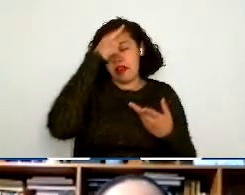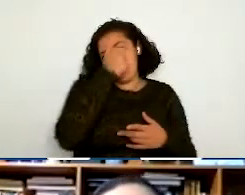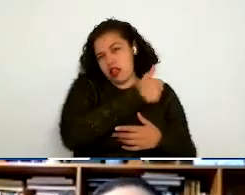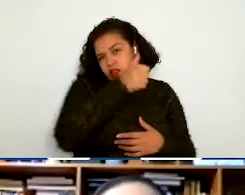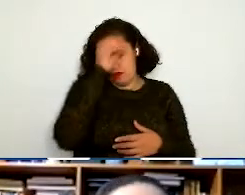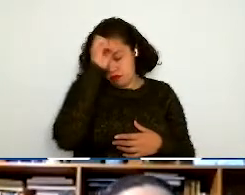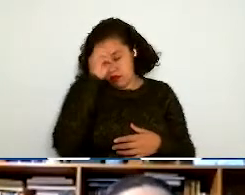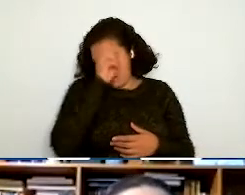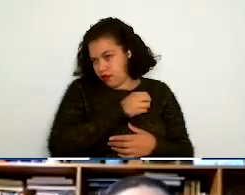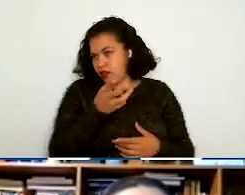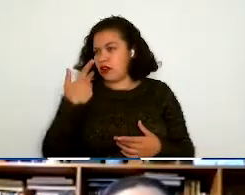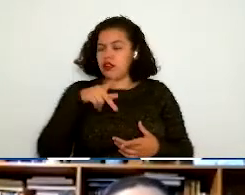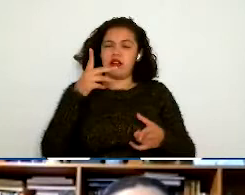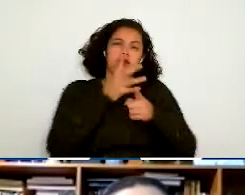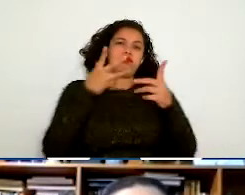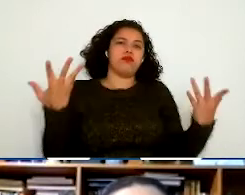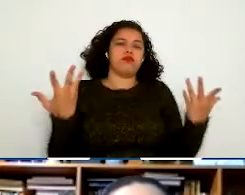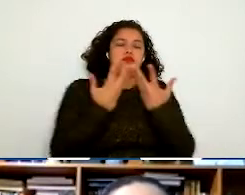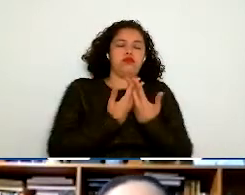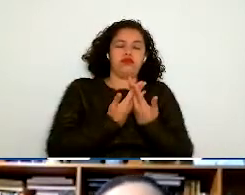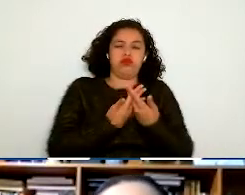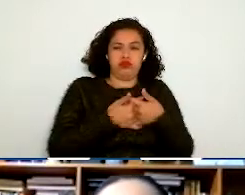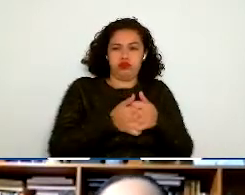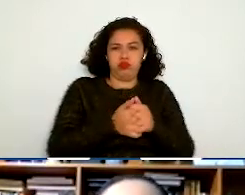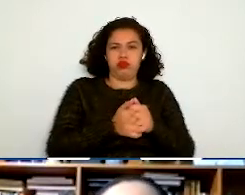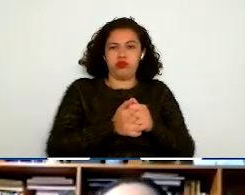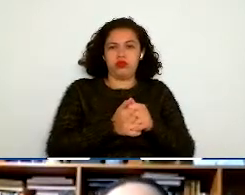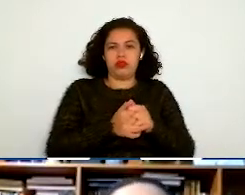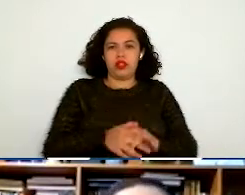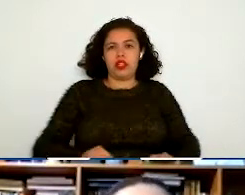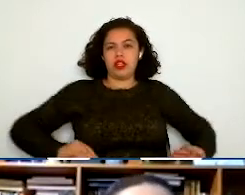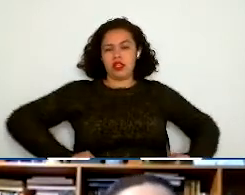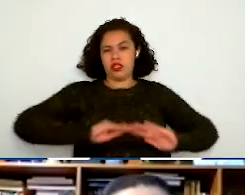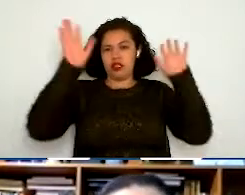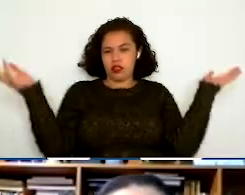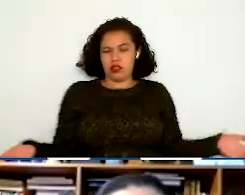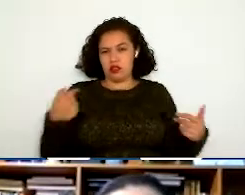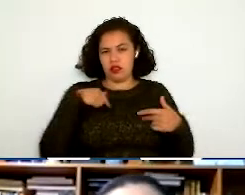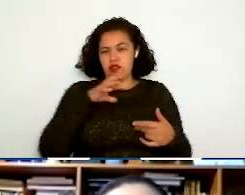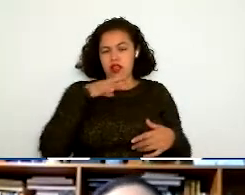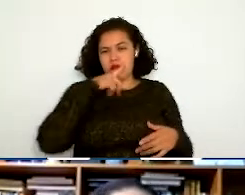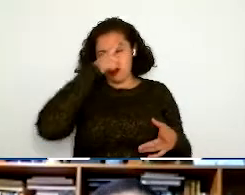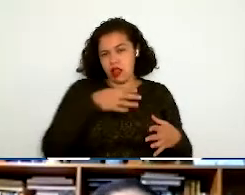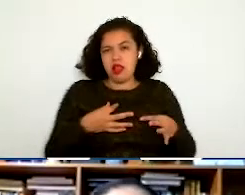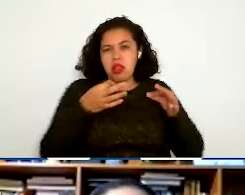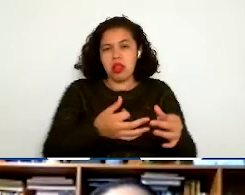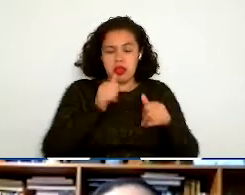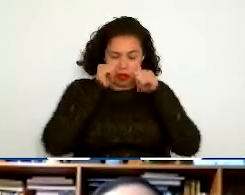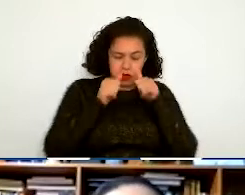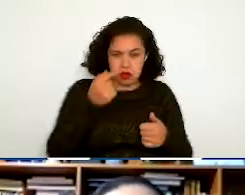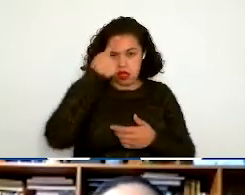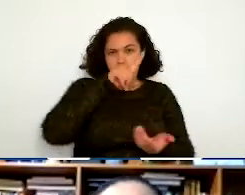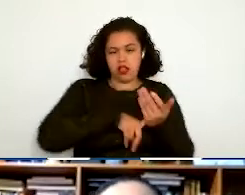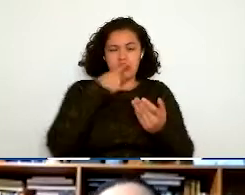es que se van a complementar estas dos perspectivas y seguramente el abordaje que yo tenga sobre la calidad en la atención dentro de